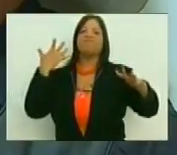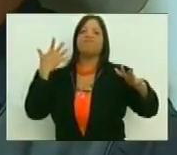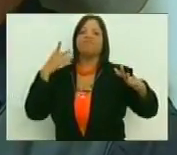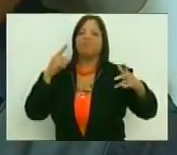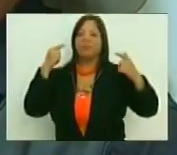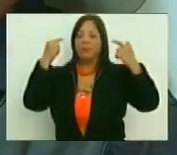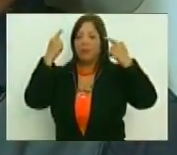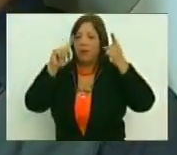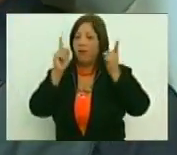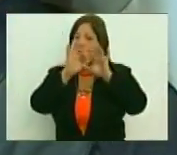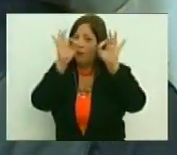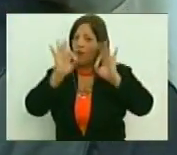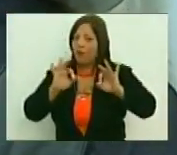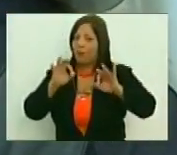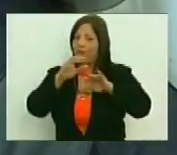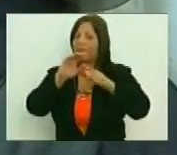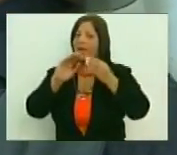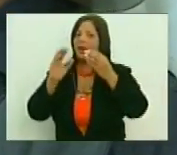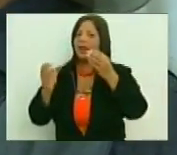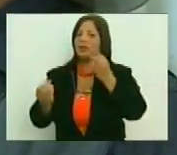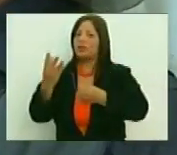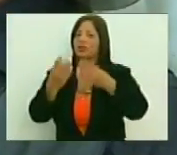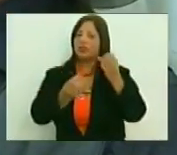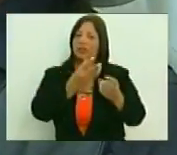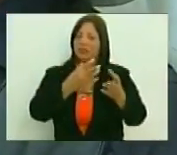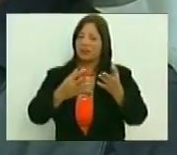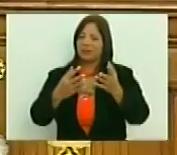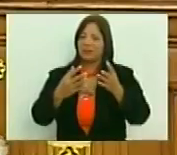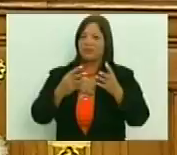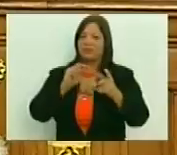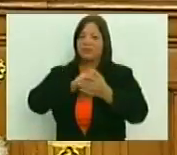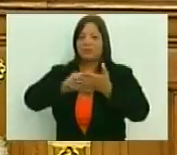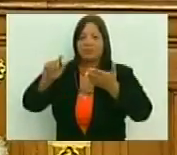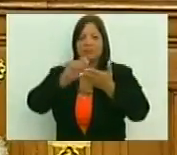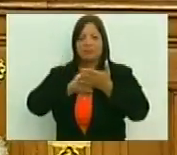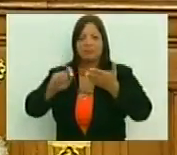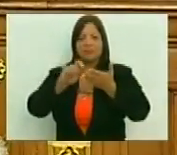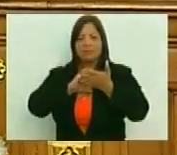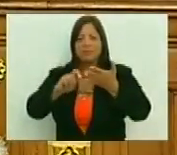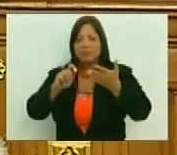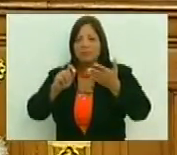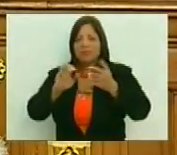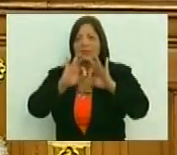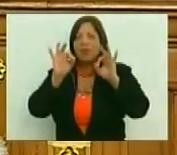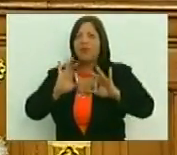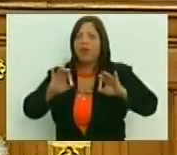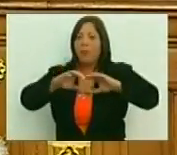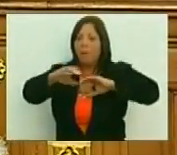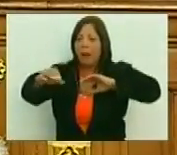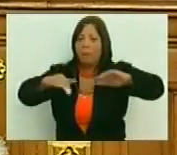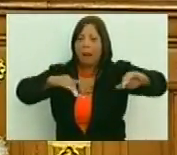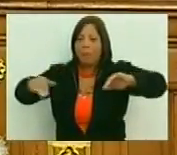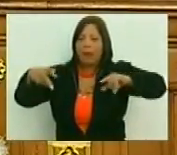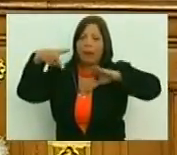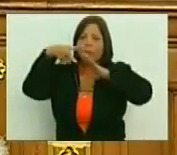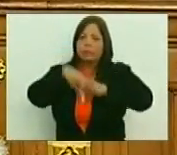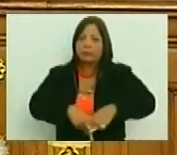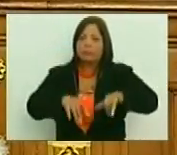egocéntricamente en la sociedad, inscrita en ese paradigma fragmentario